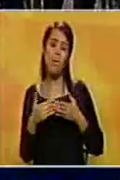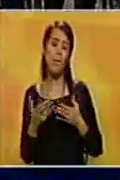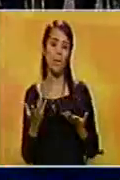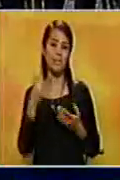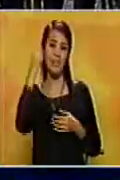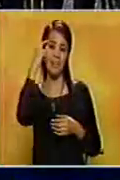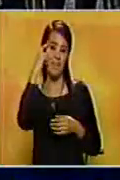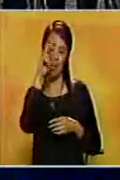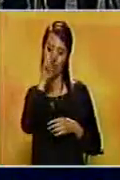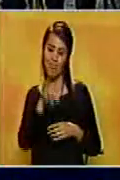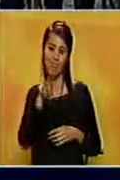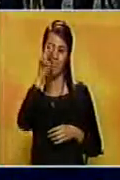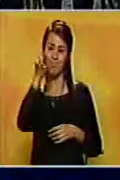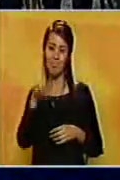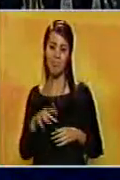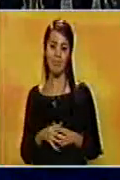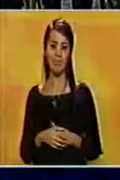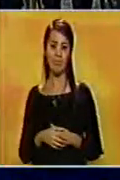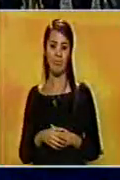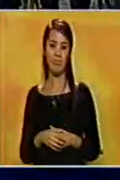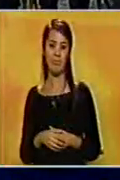calendario.